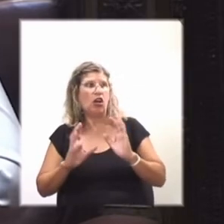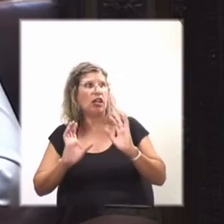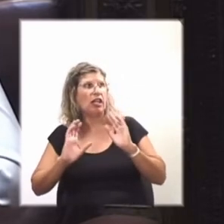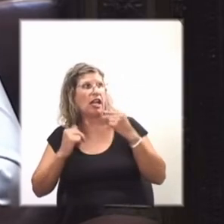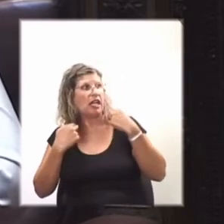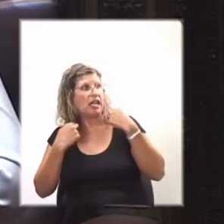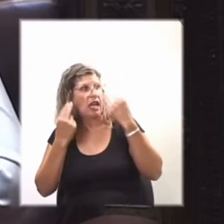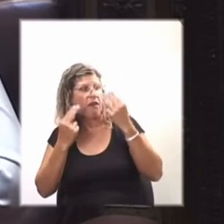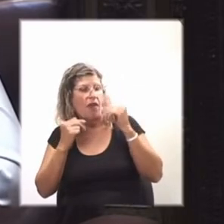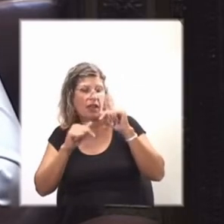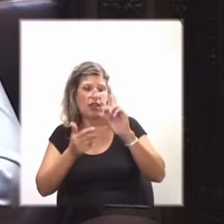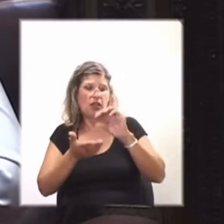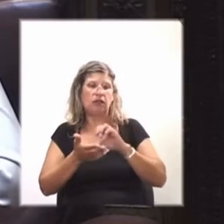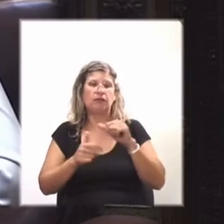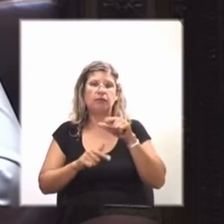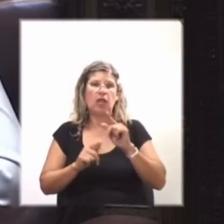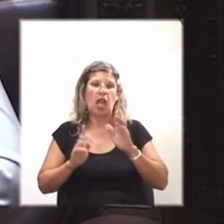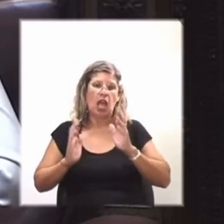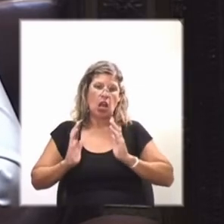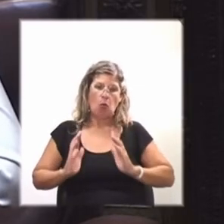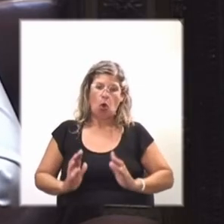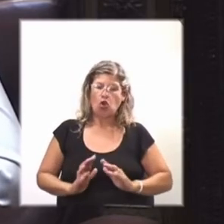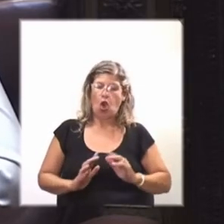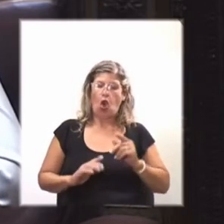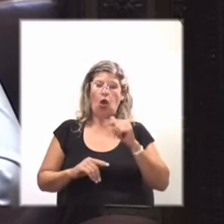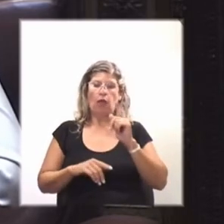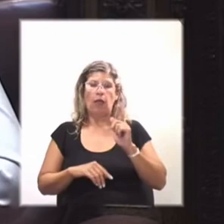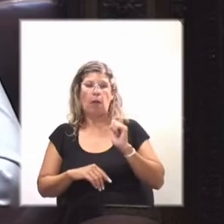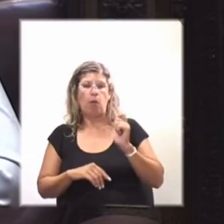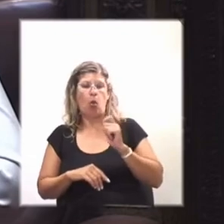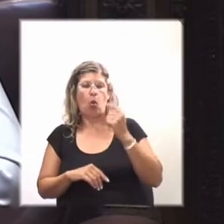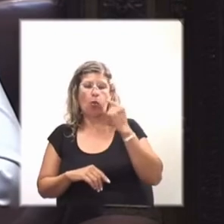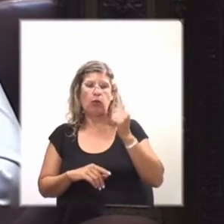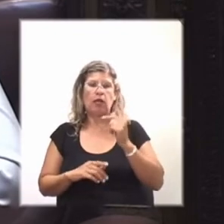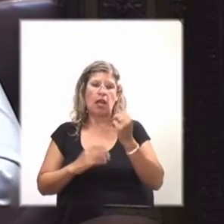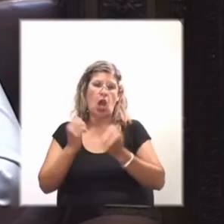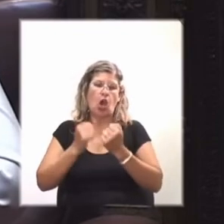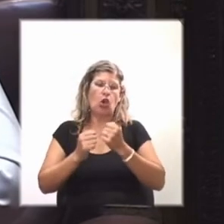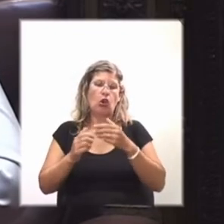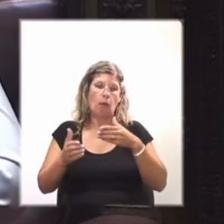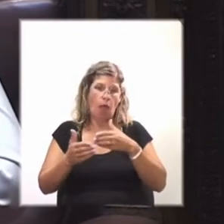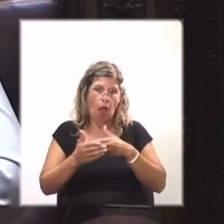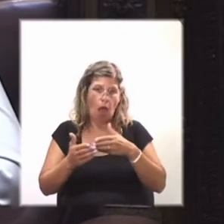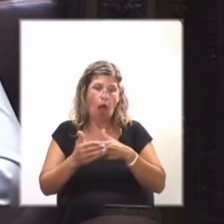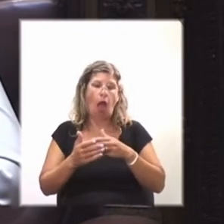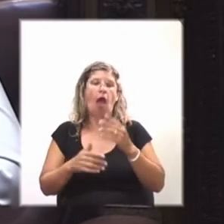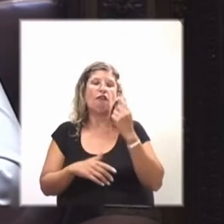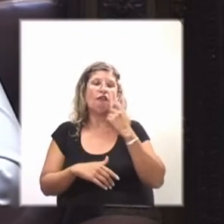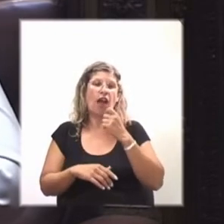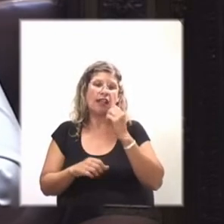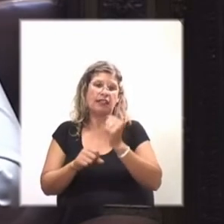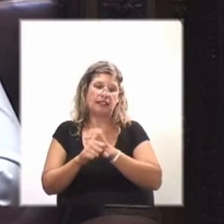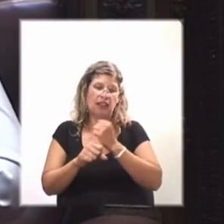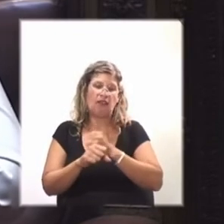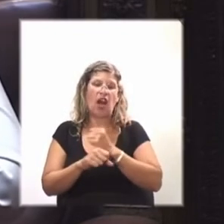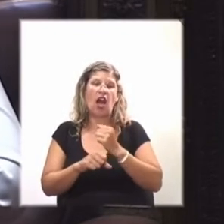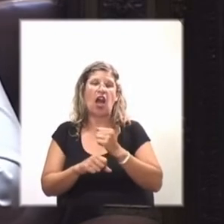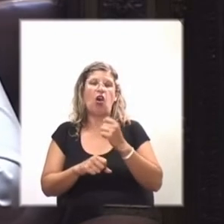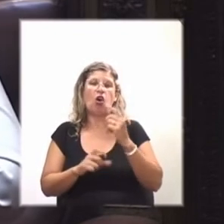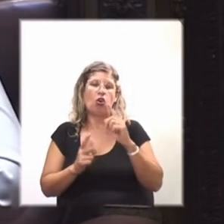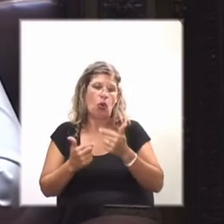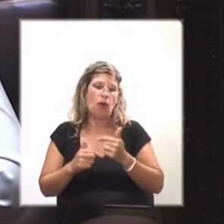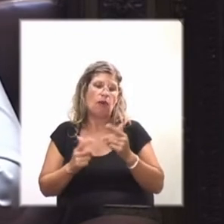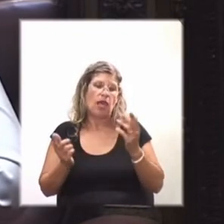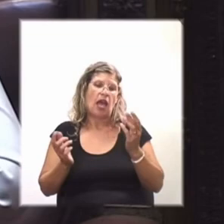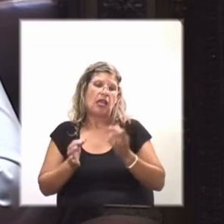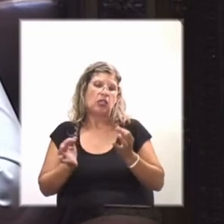son el deterioro moral de la pública, la economía estancada, la escasez de fuentes de trabajo, la inseguridad social, una